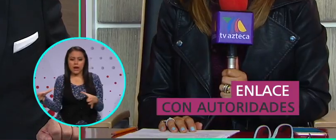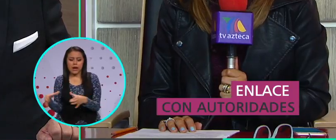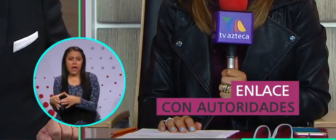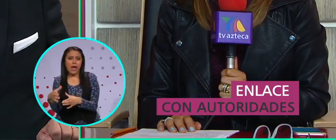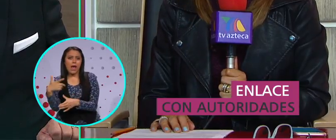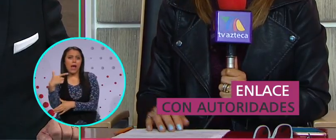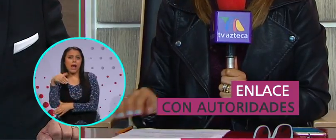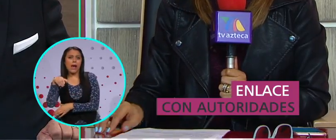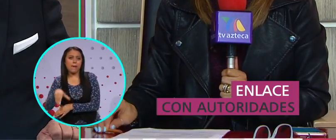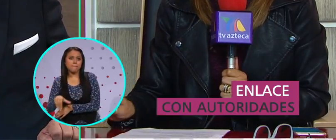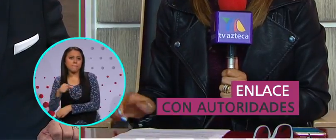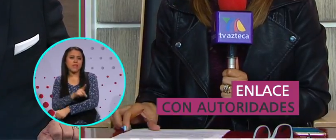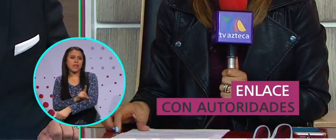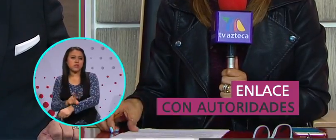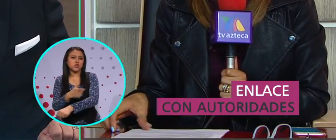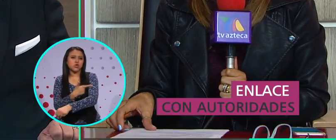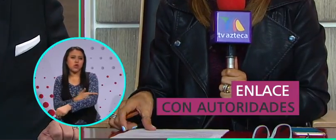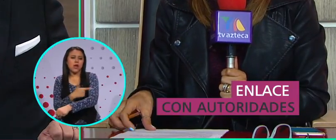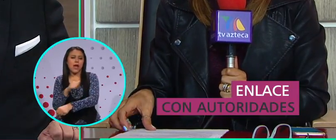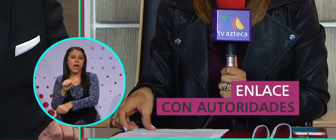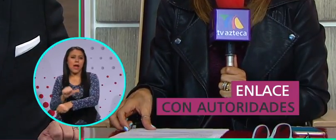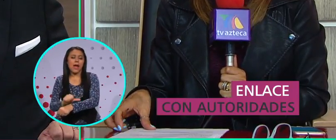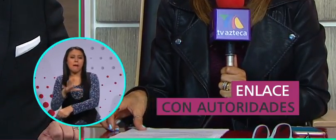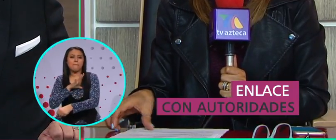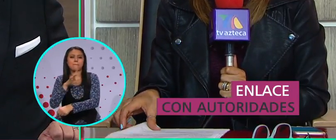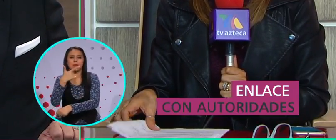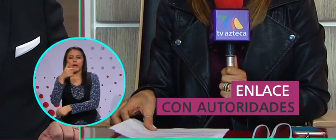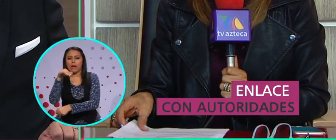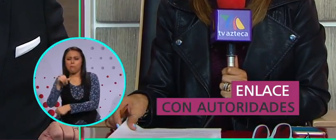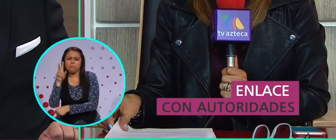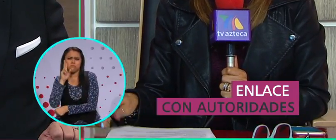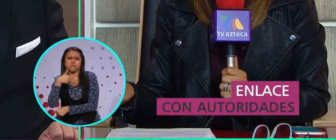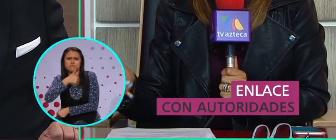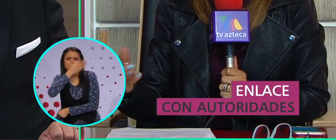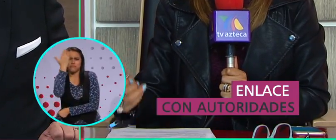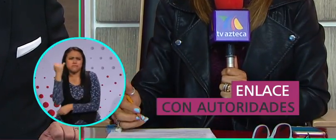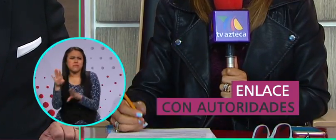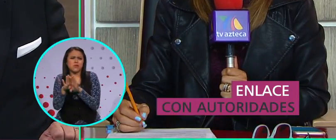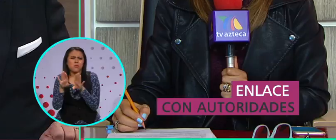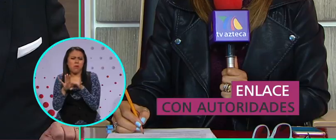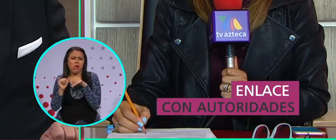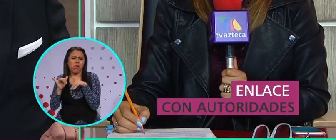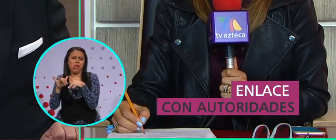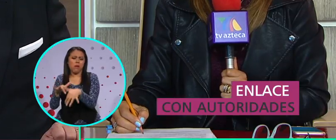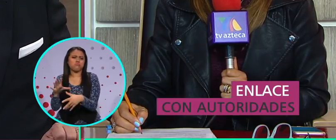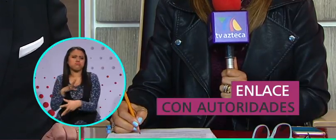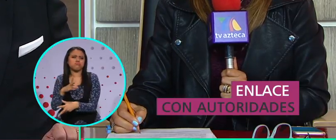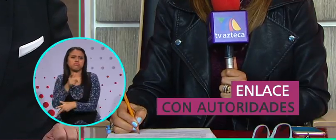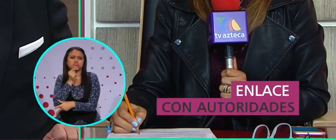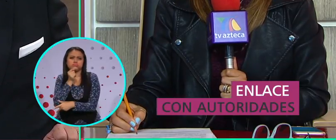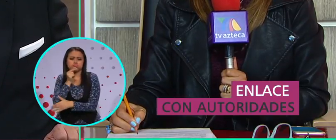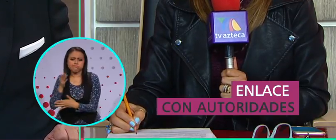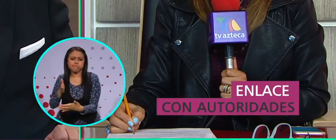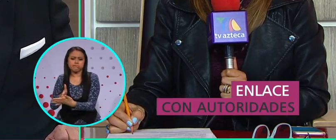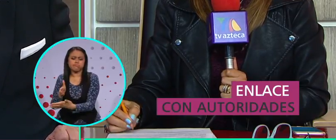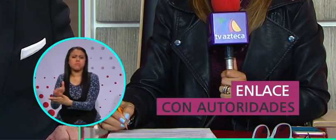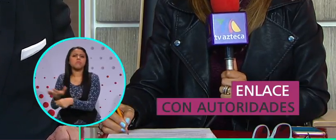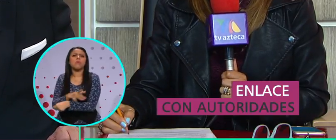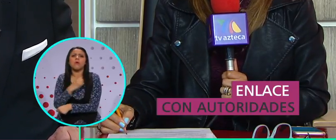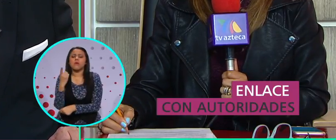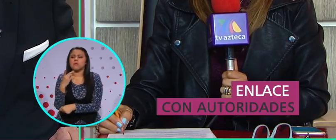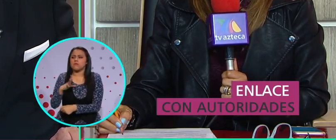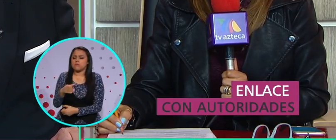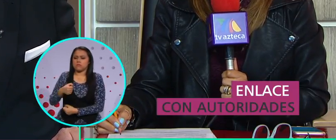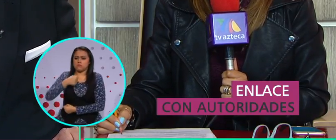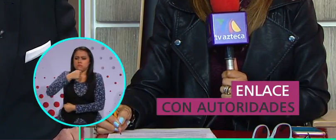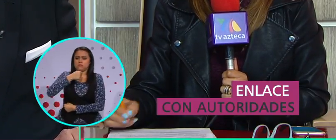de repente están llegando muchísimos ganaderos por las calles no son avenidas principales en todo ya están preocupados al presencia granaderos en